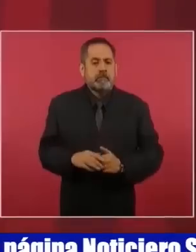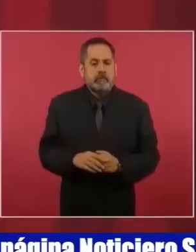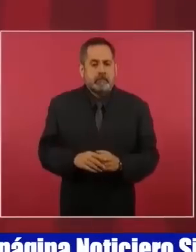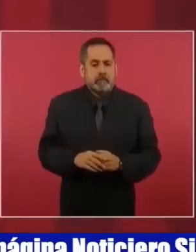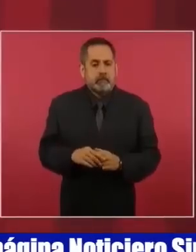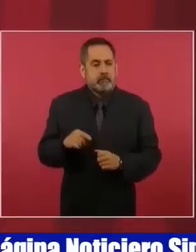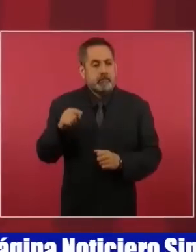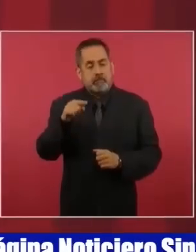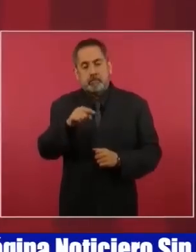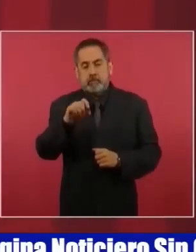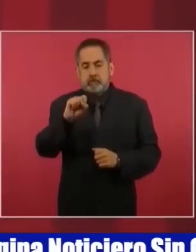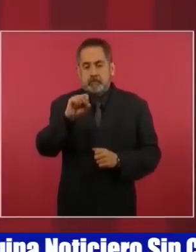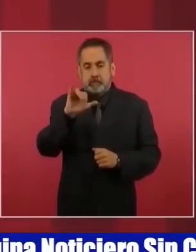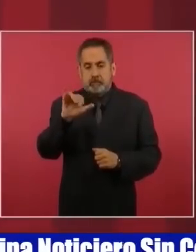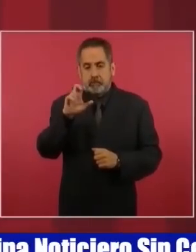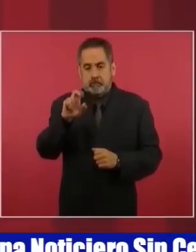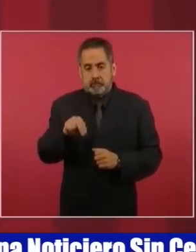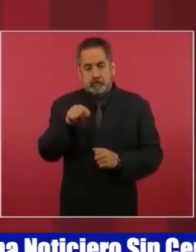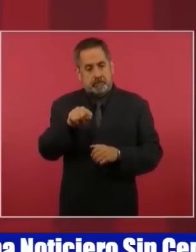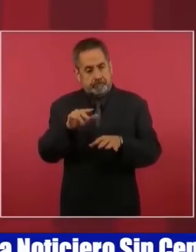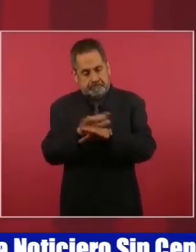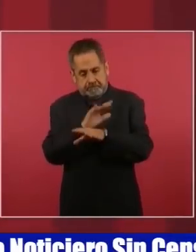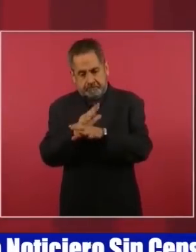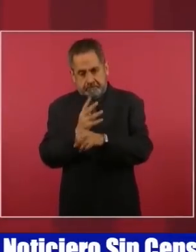la Suprema Corte.